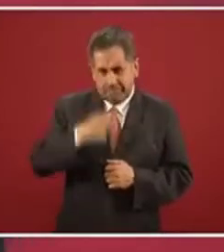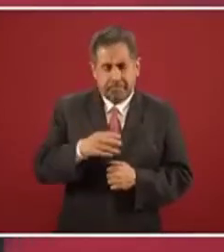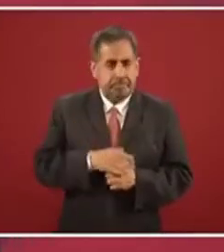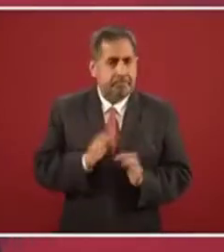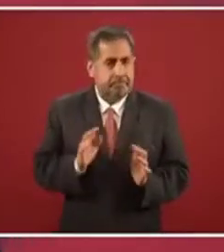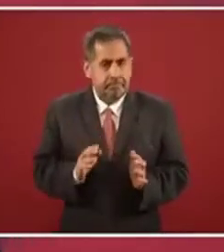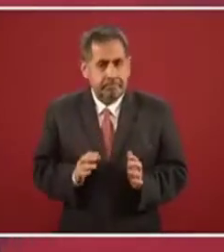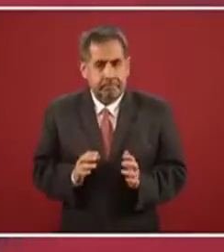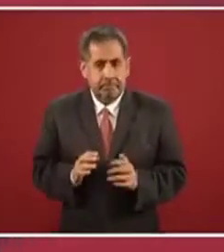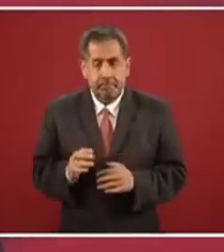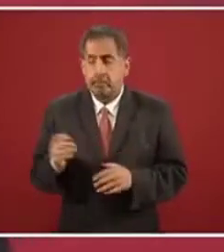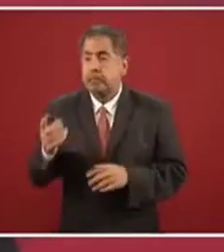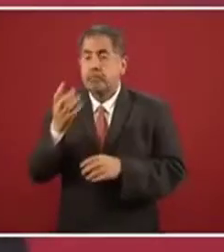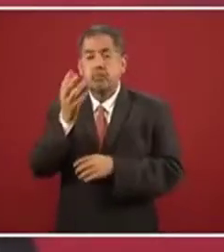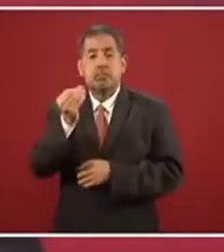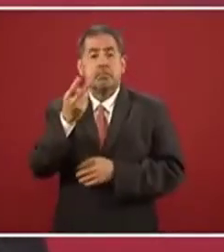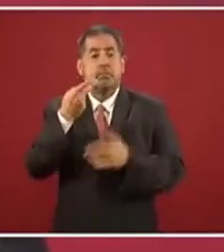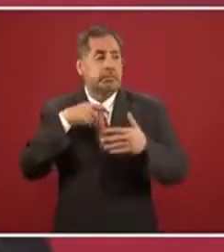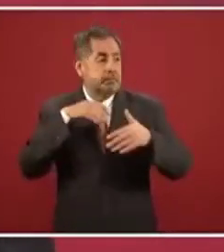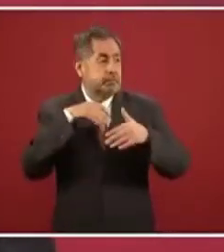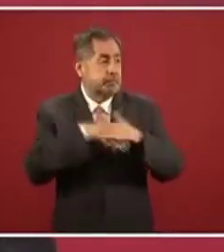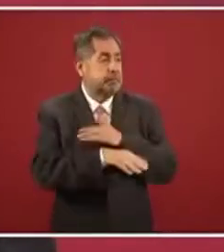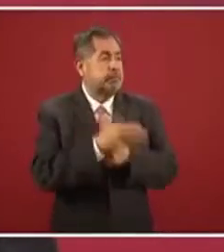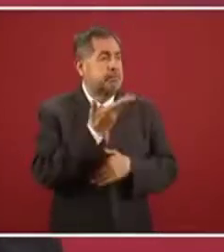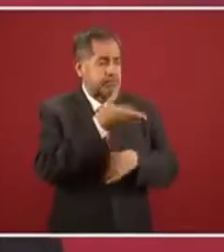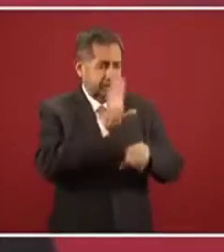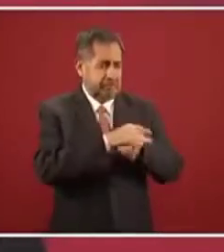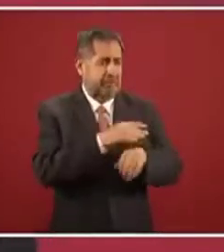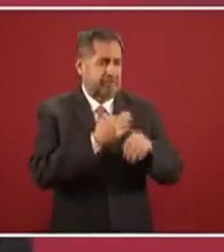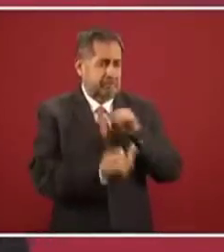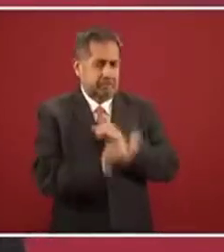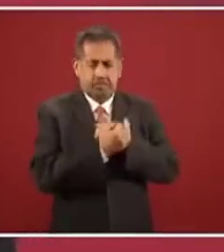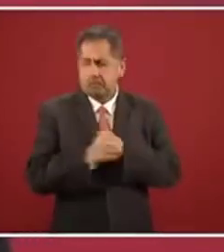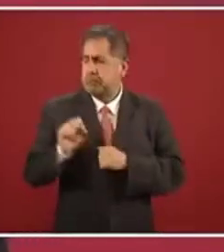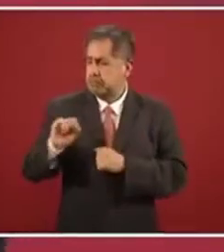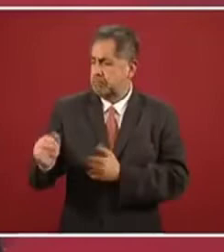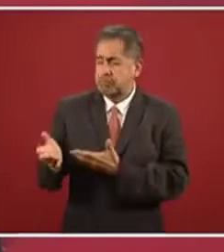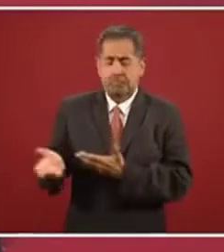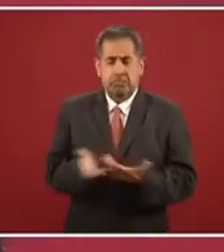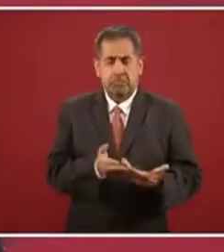Llegaron 9 personas, nos pidieron asilo, México les concedió asilo.